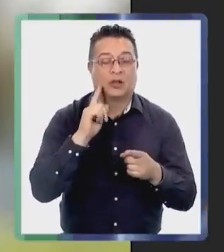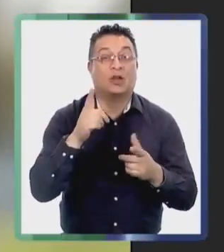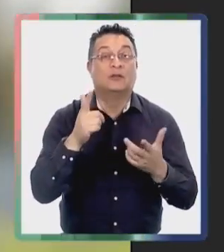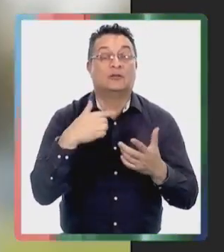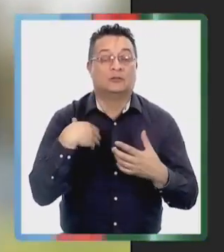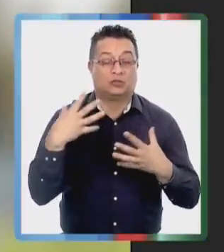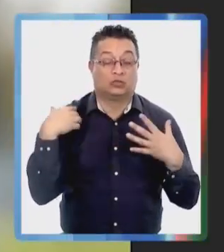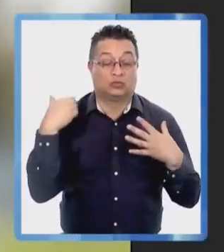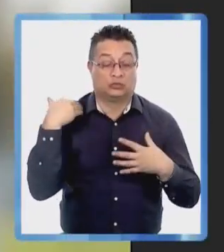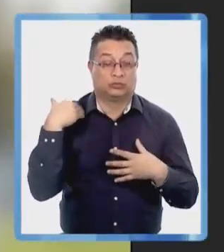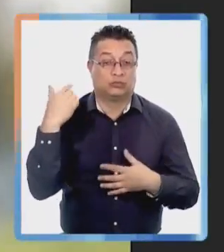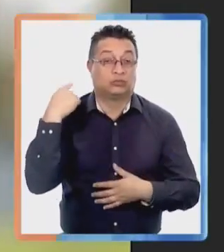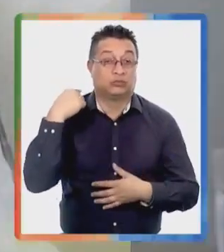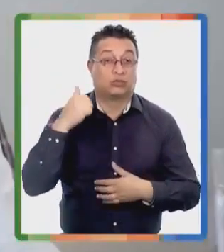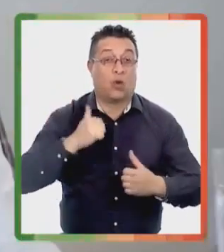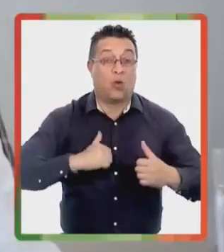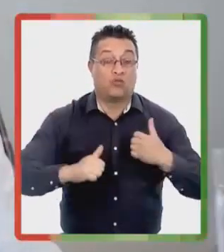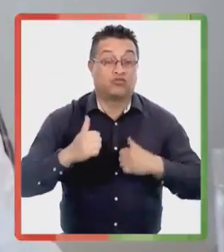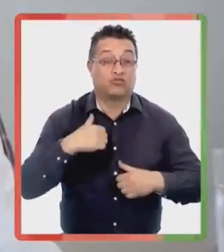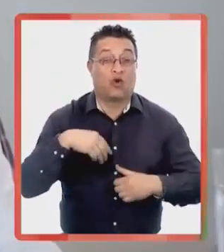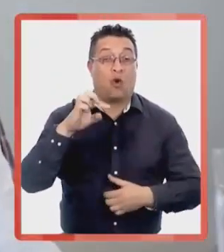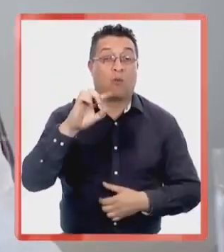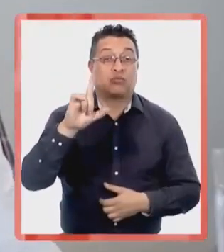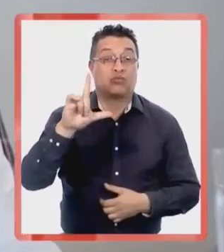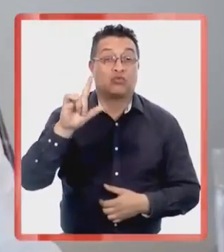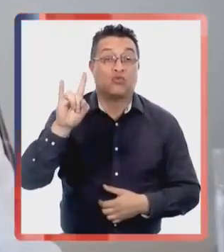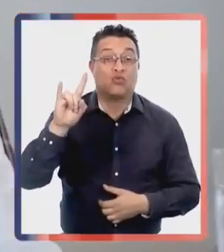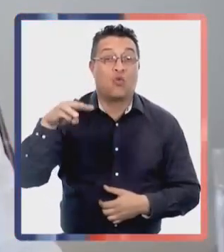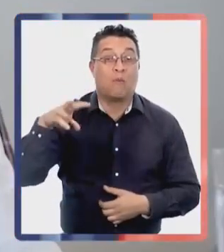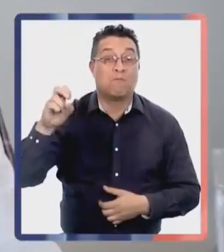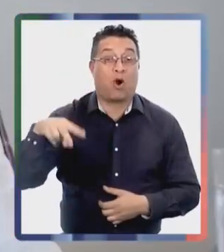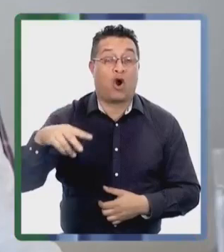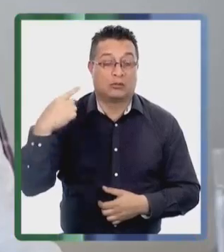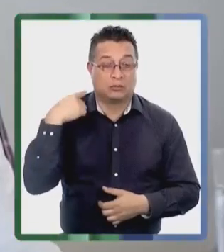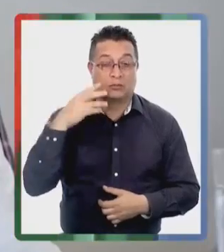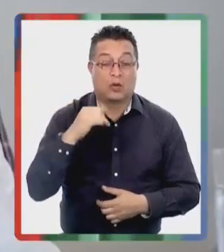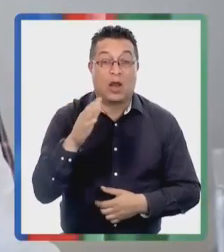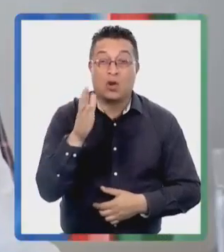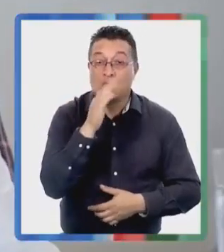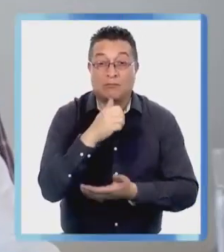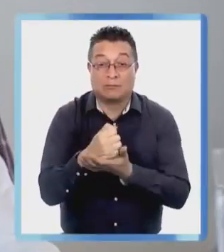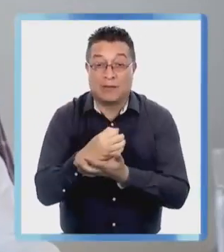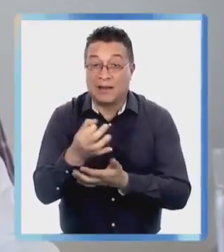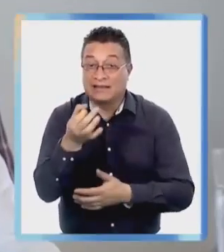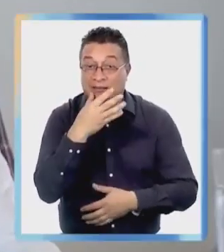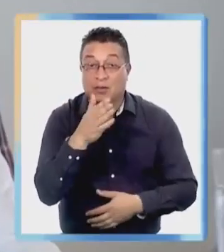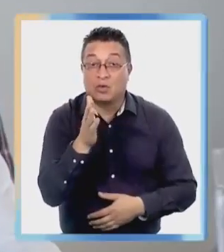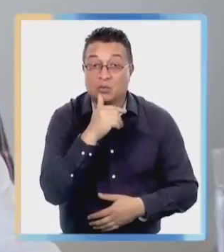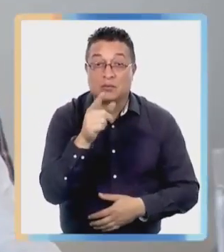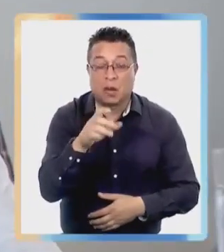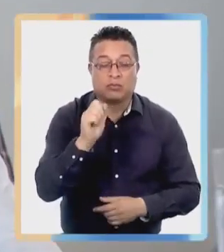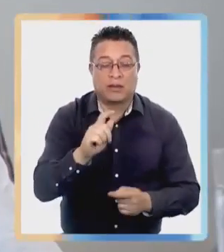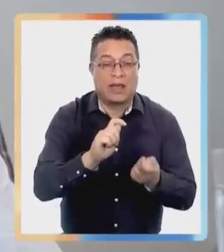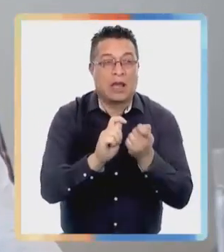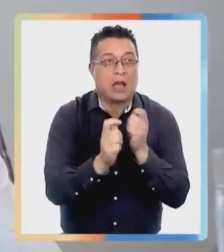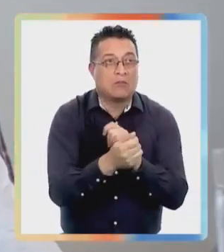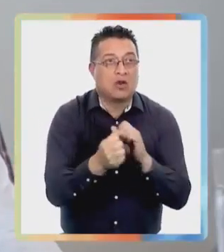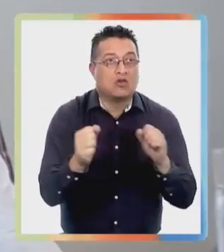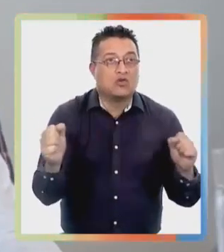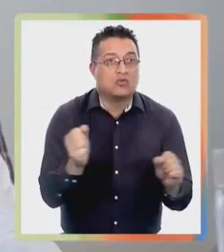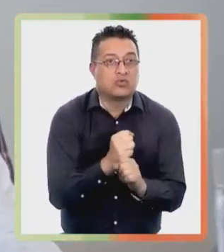en los pulmones mientras no están los pacientes en tratamiento, produce que el cambio de